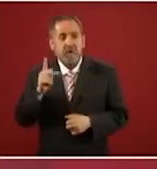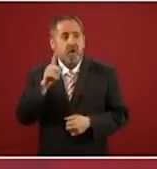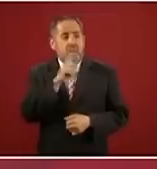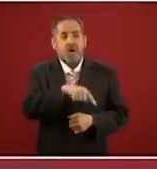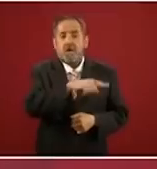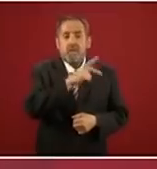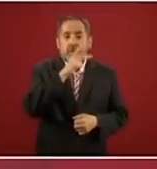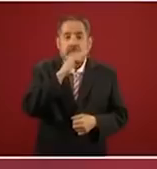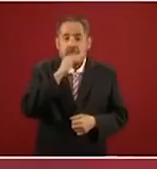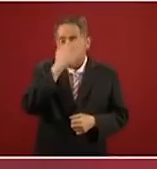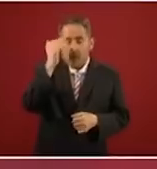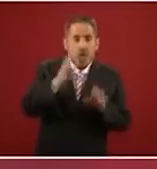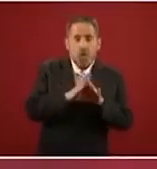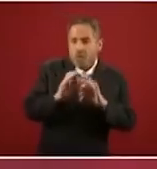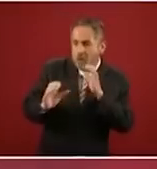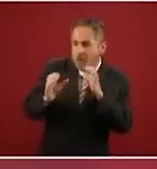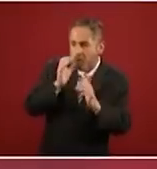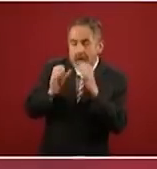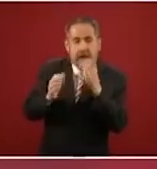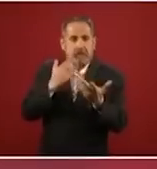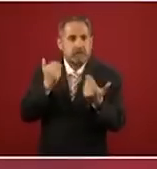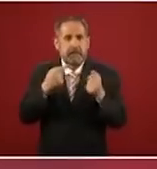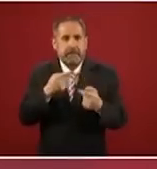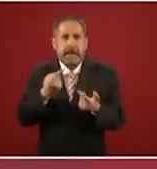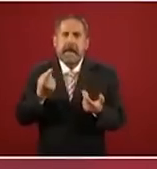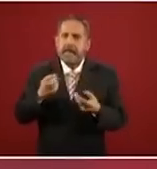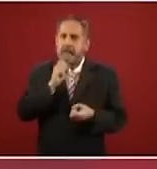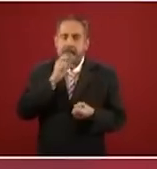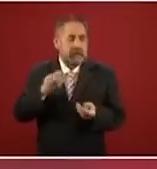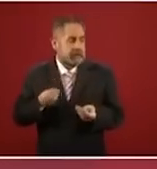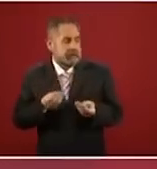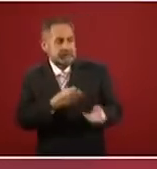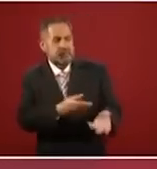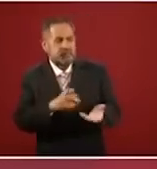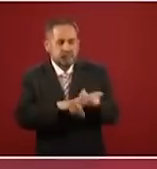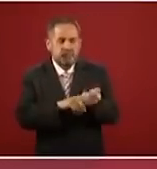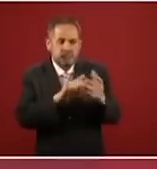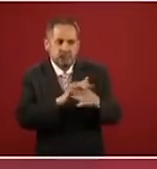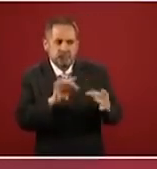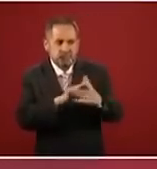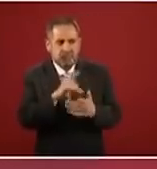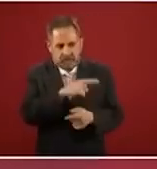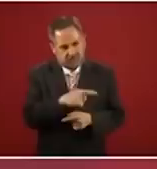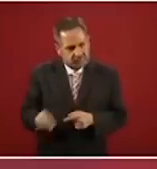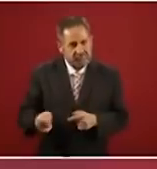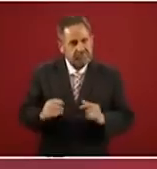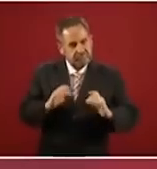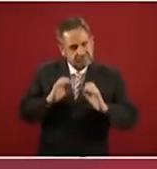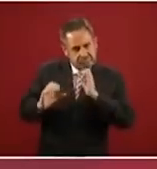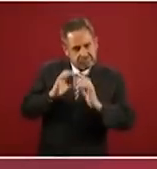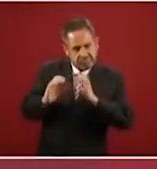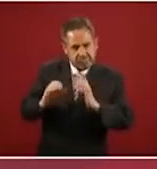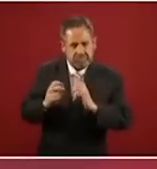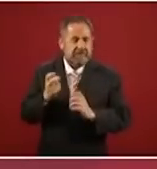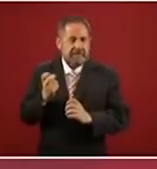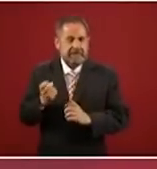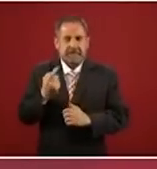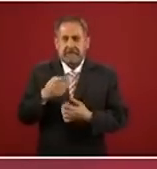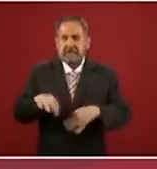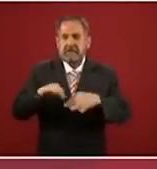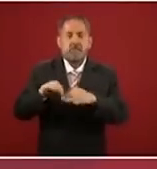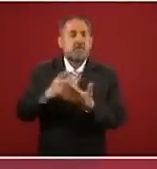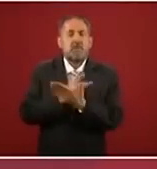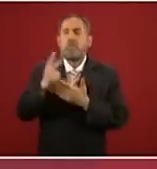hacerlo entonces también hay que darles las excusas para hacerlo y uno de ellos es estos estos